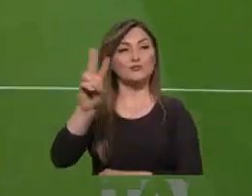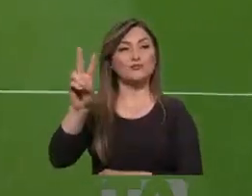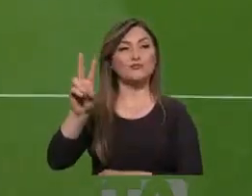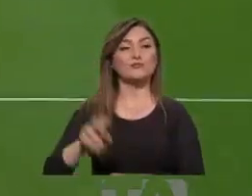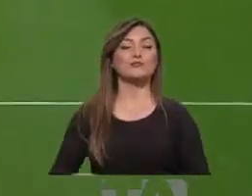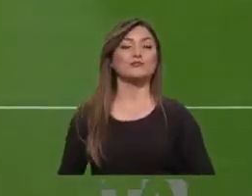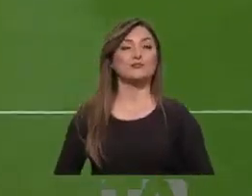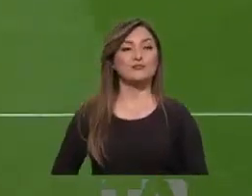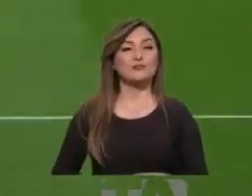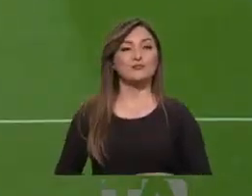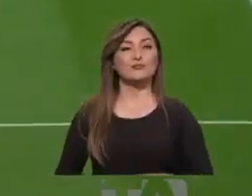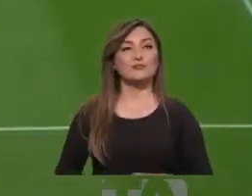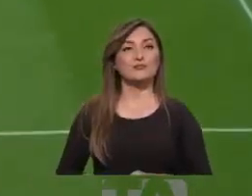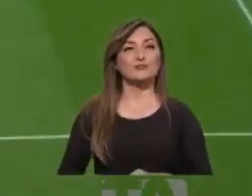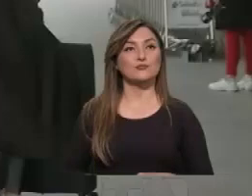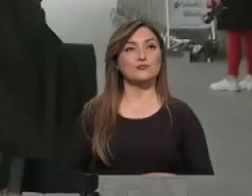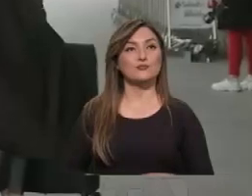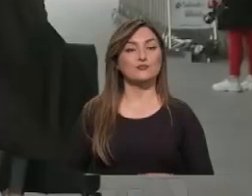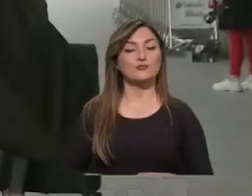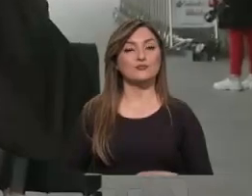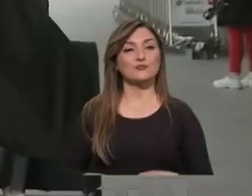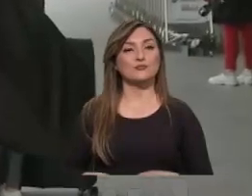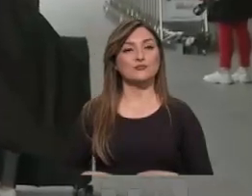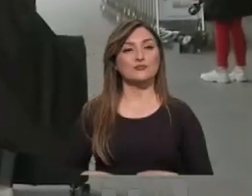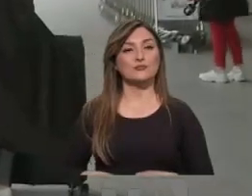King, 24 horas.